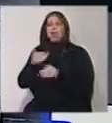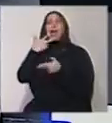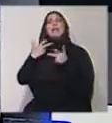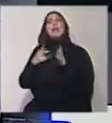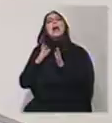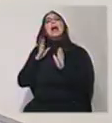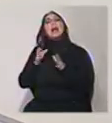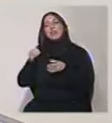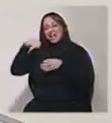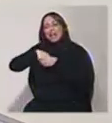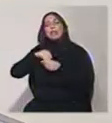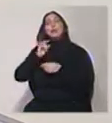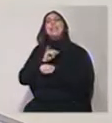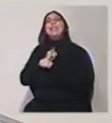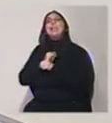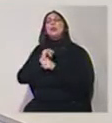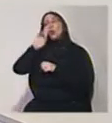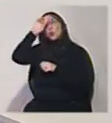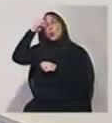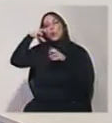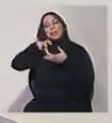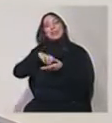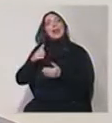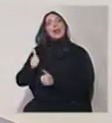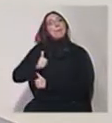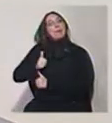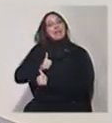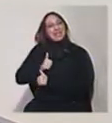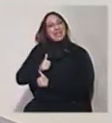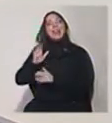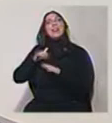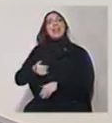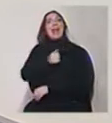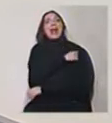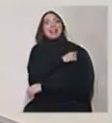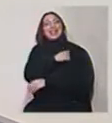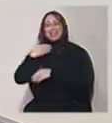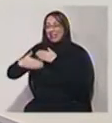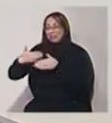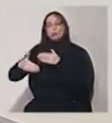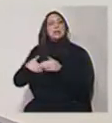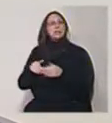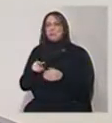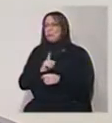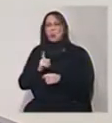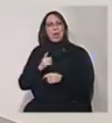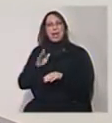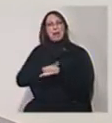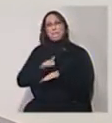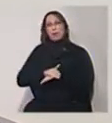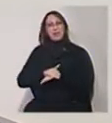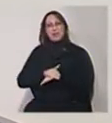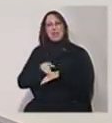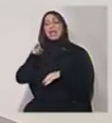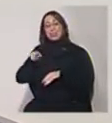de las Fuerzas Armadas uruguayas a partir del desarrollo del ejército artiguista y demás, que no les correspondía. Y eso está muy bien, eso